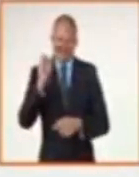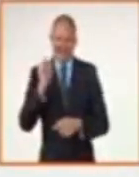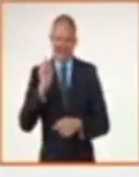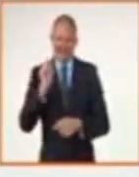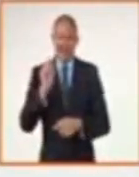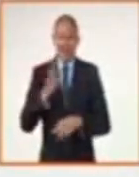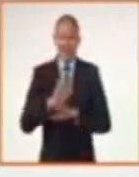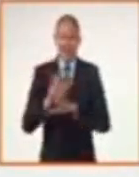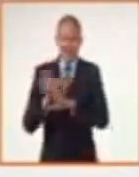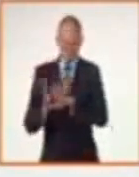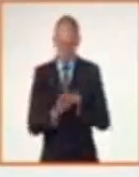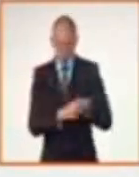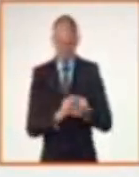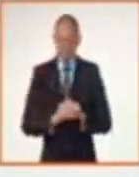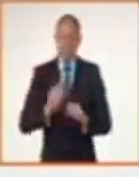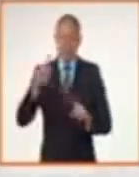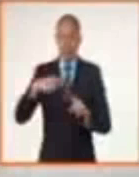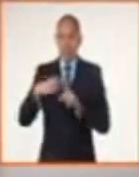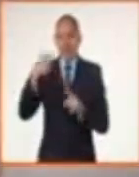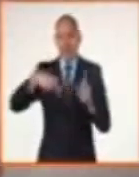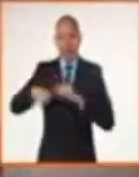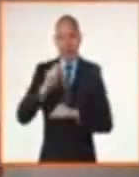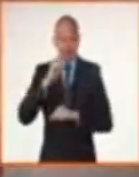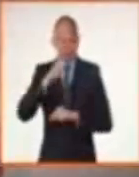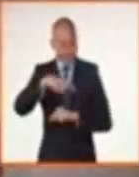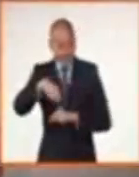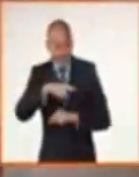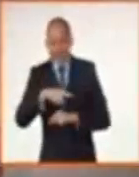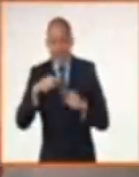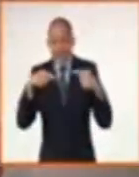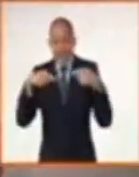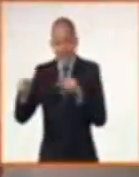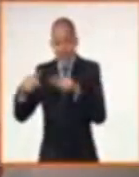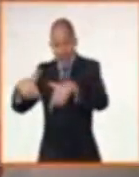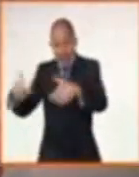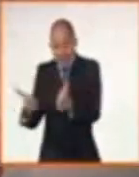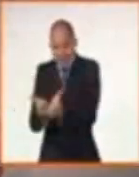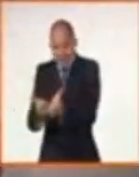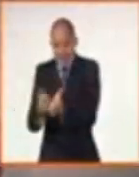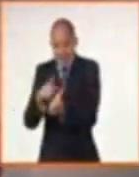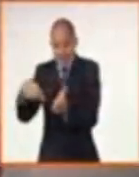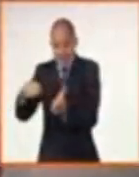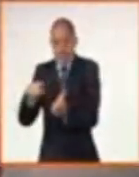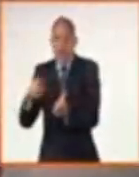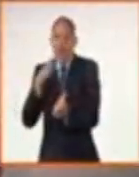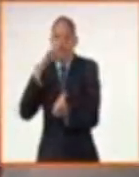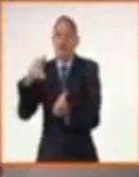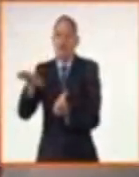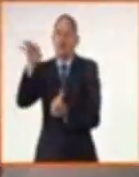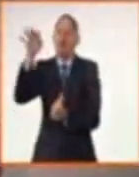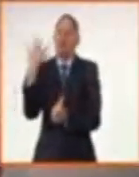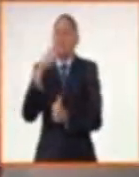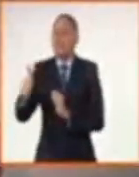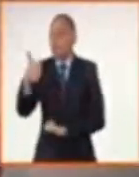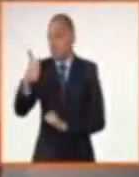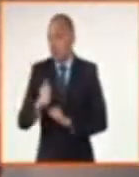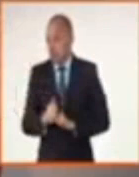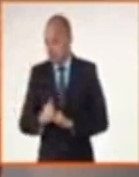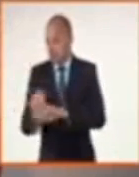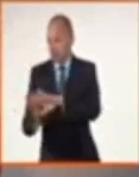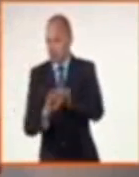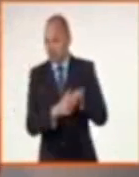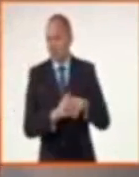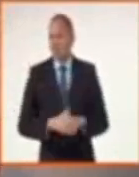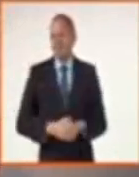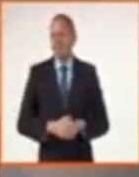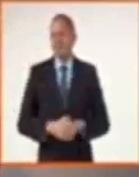nos ha criticado mucho, una crítica que es entre comillas, que si tenemos un solo partido, que si en el mundo se vota por el